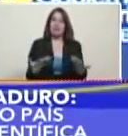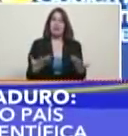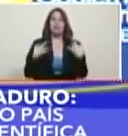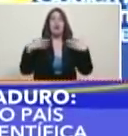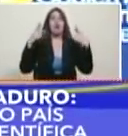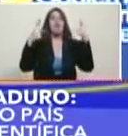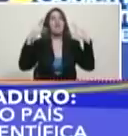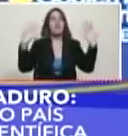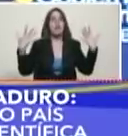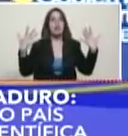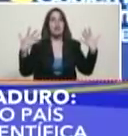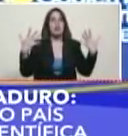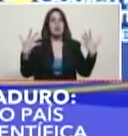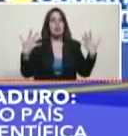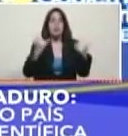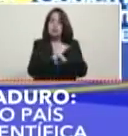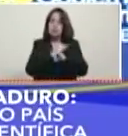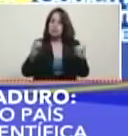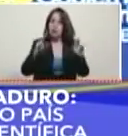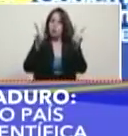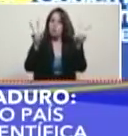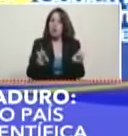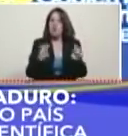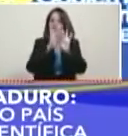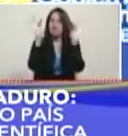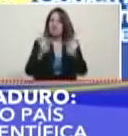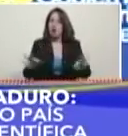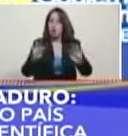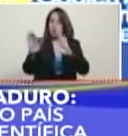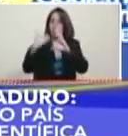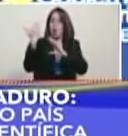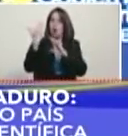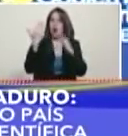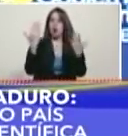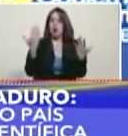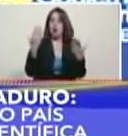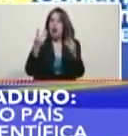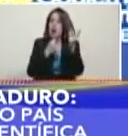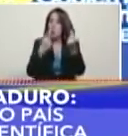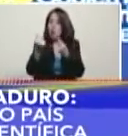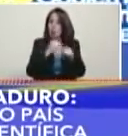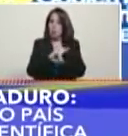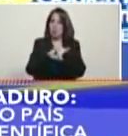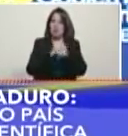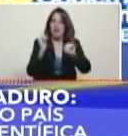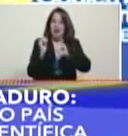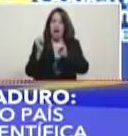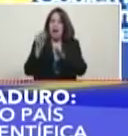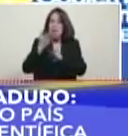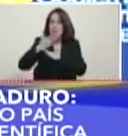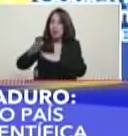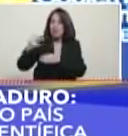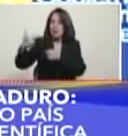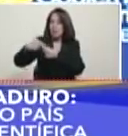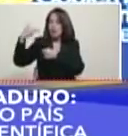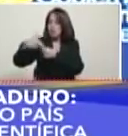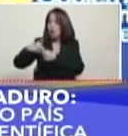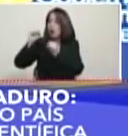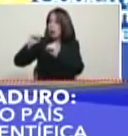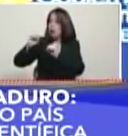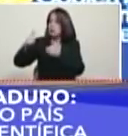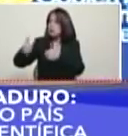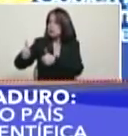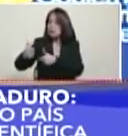fin, el nuevo modelo económico post-petrolero está naciendo. Y el parto